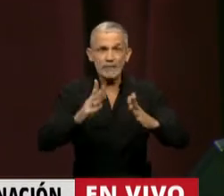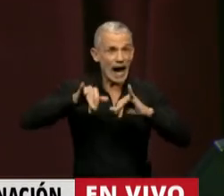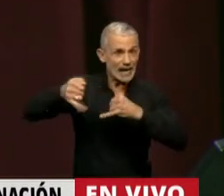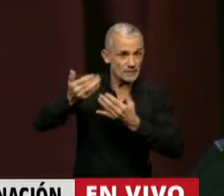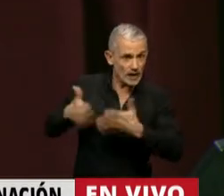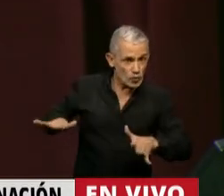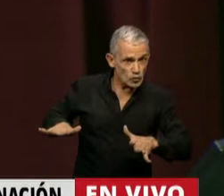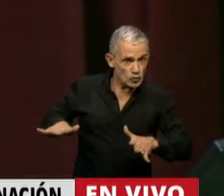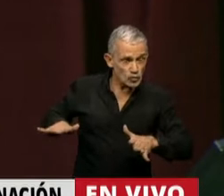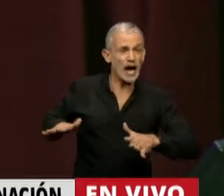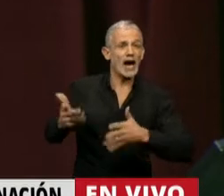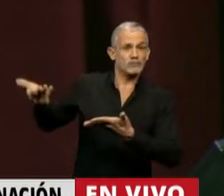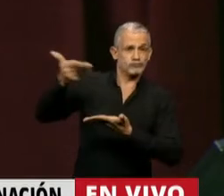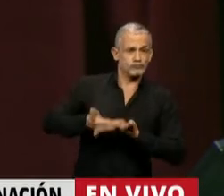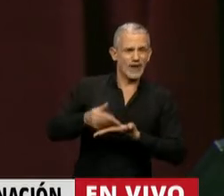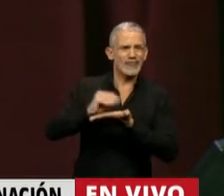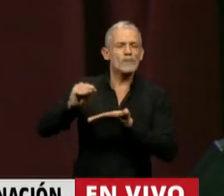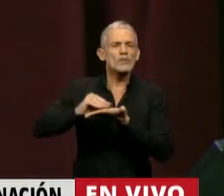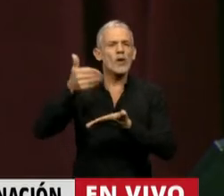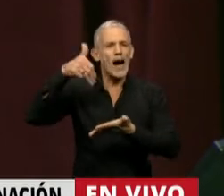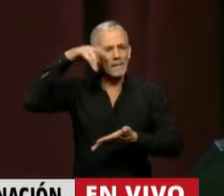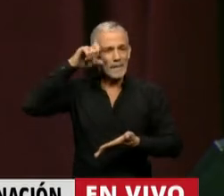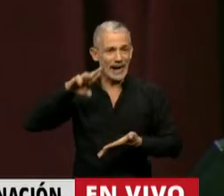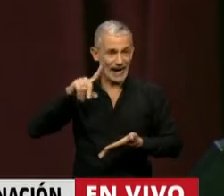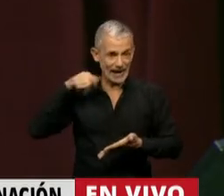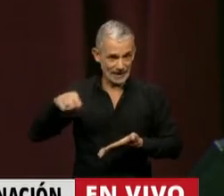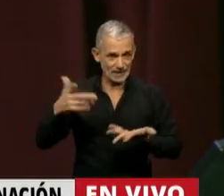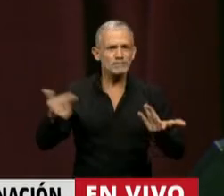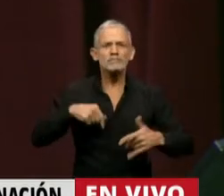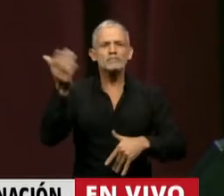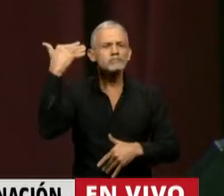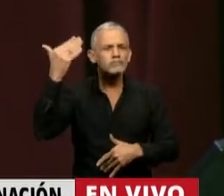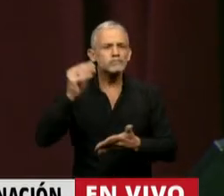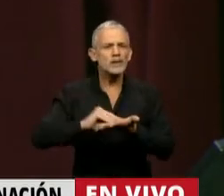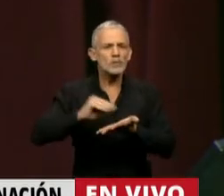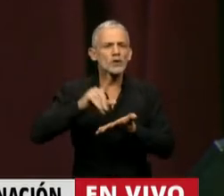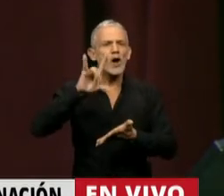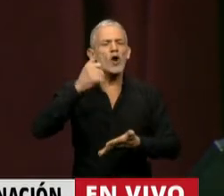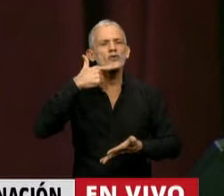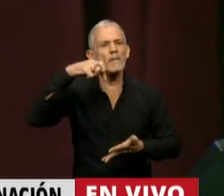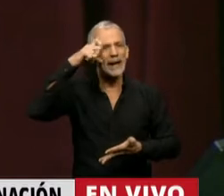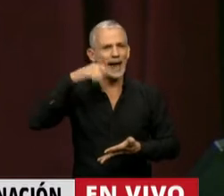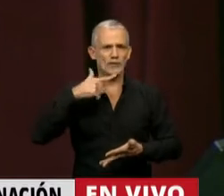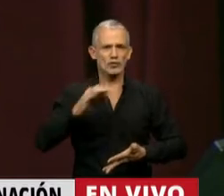la renuncia presentada por el diputado Juan Ameri. En el uso de la palabra, la diputada Los Penato.